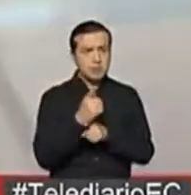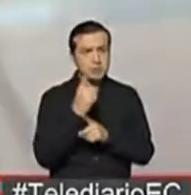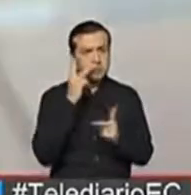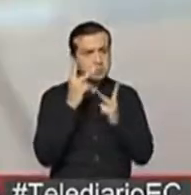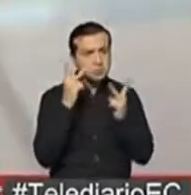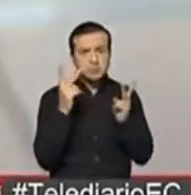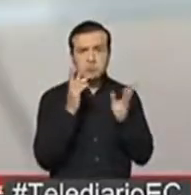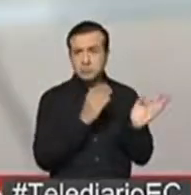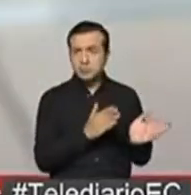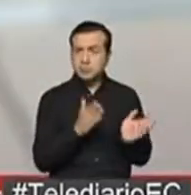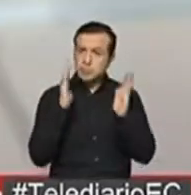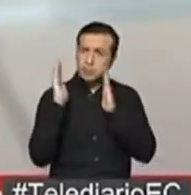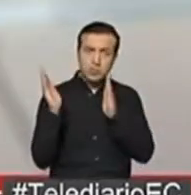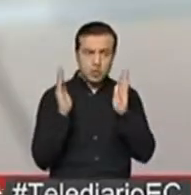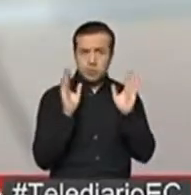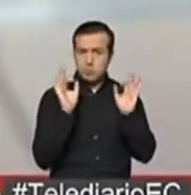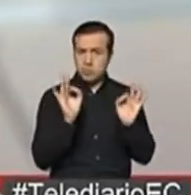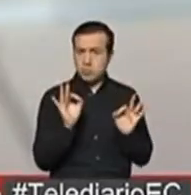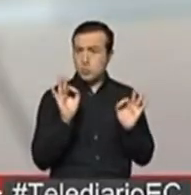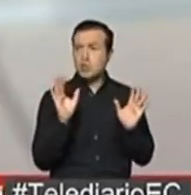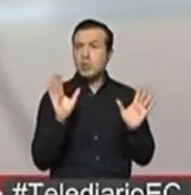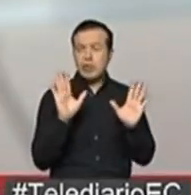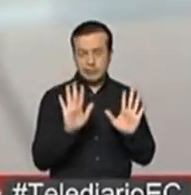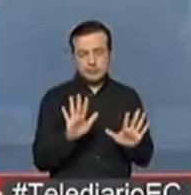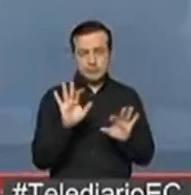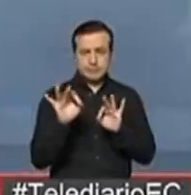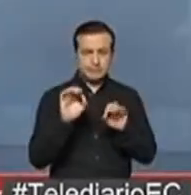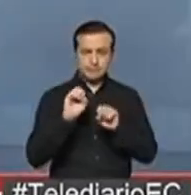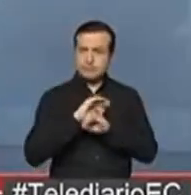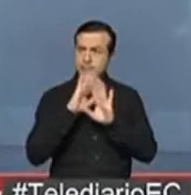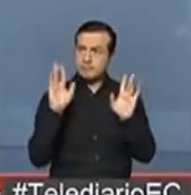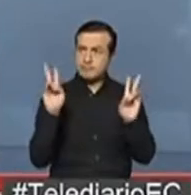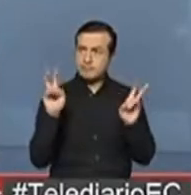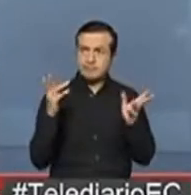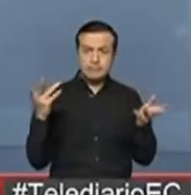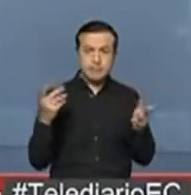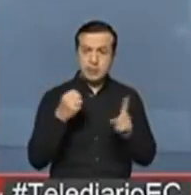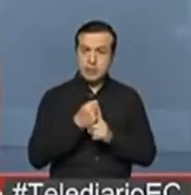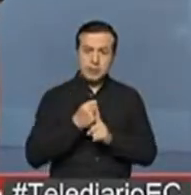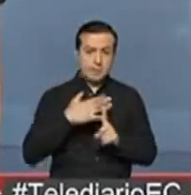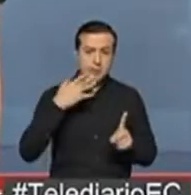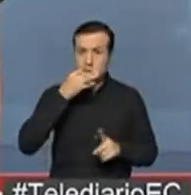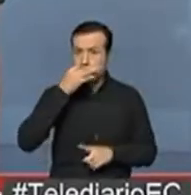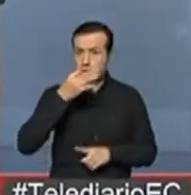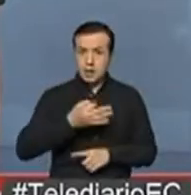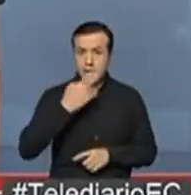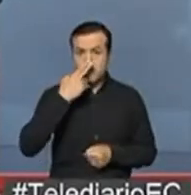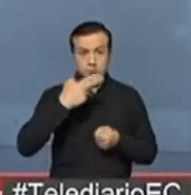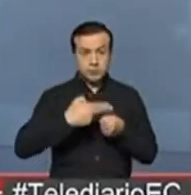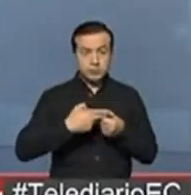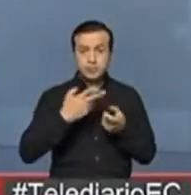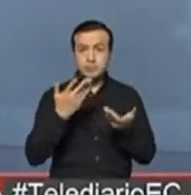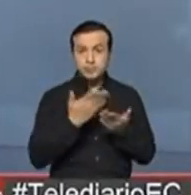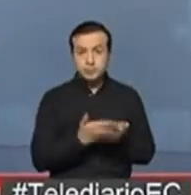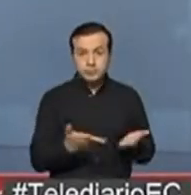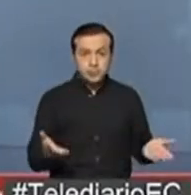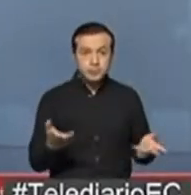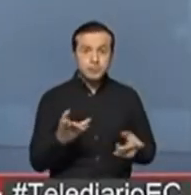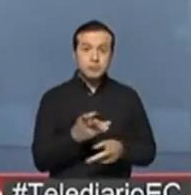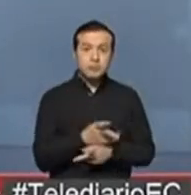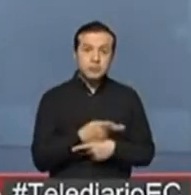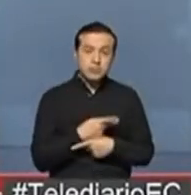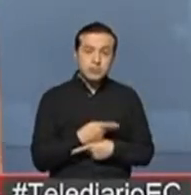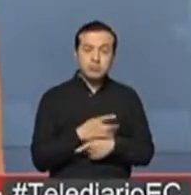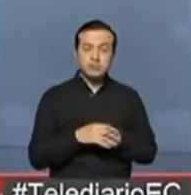realizar la focalización pero profundicemos un poco más sobre el tema de el impacto real de los subsidios en la cadena productiva